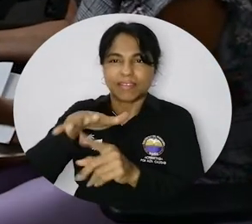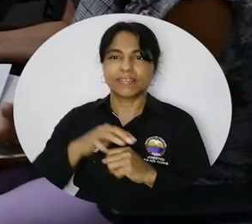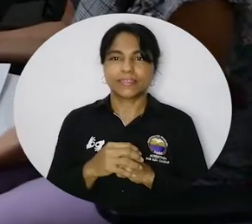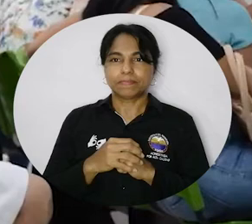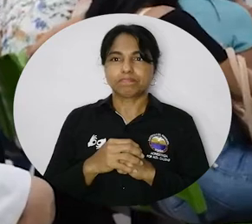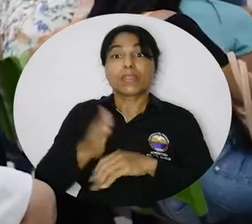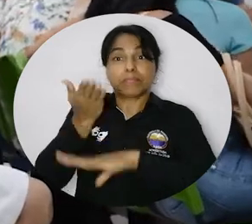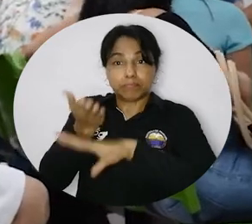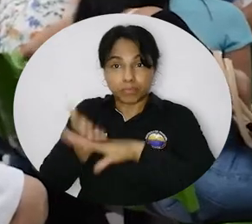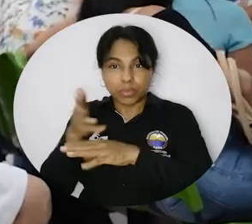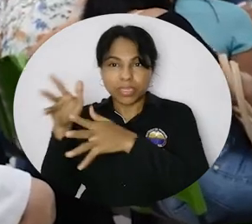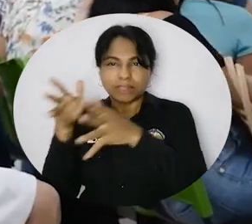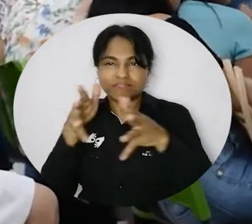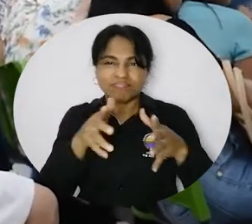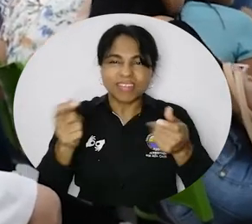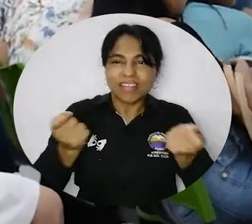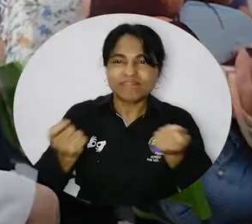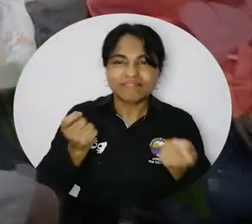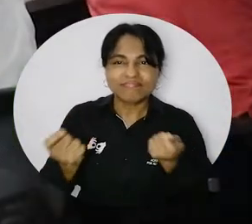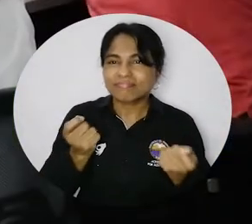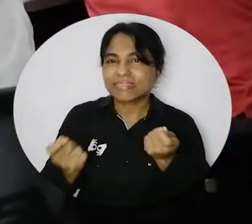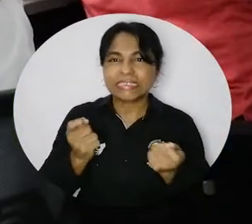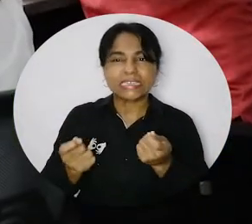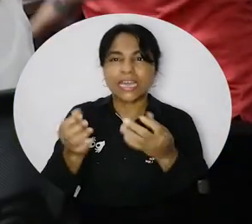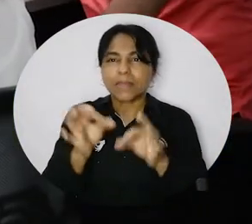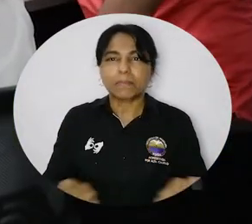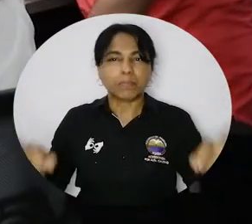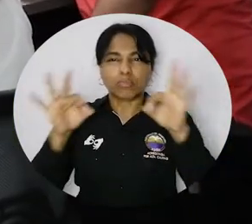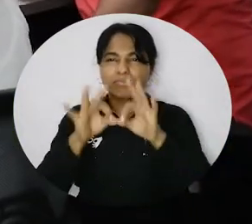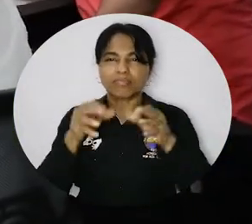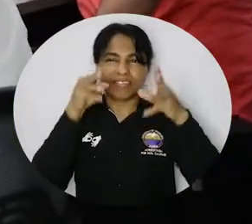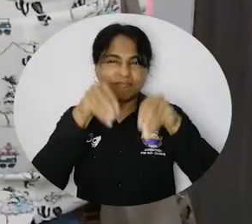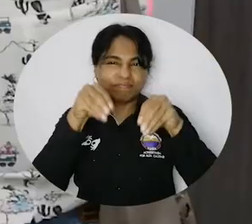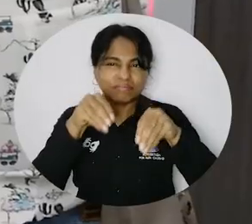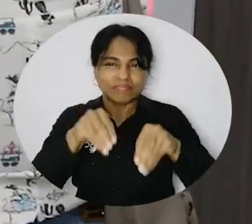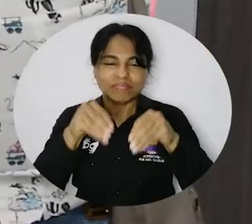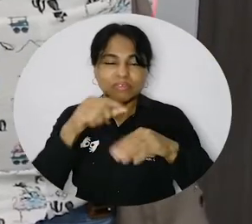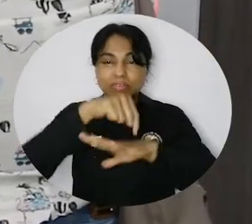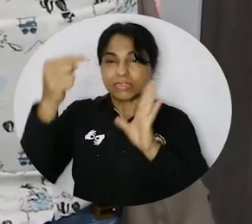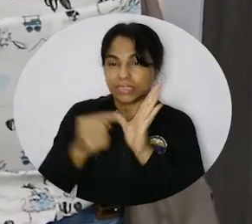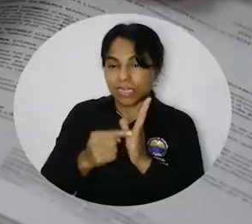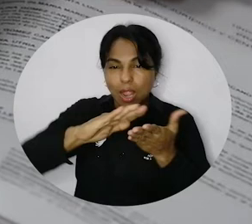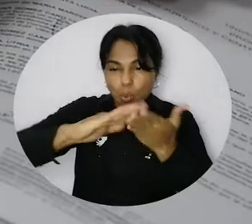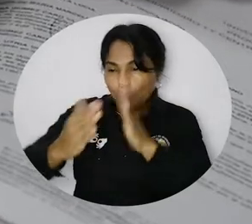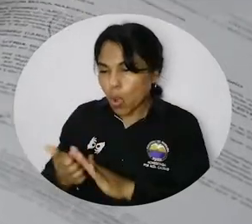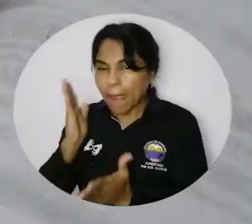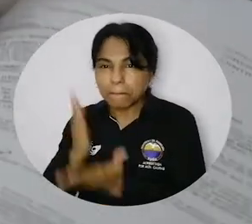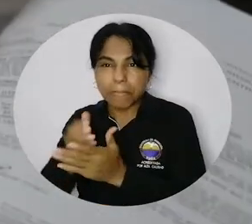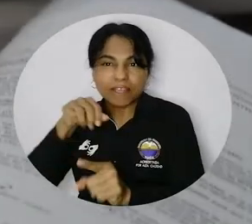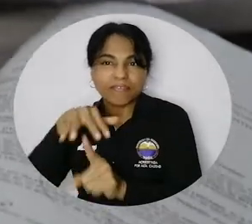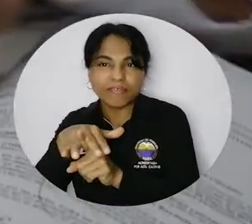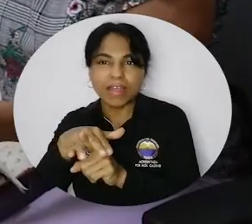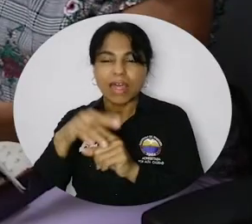Su propuesta de enseñanza dinámico consiste en una formación integral de los estudiantes de las comunidades vulnerables, promoviendo